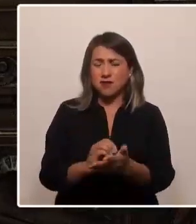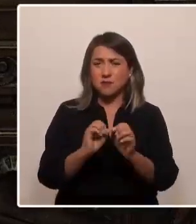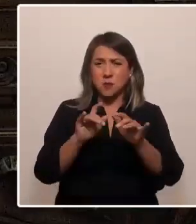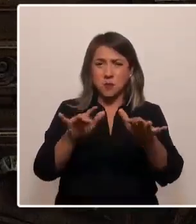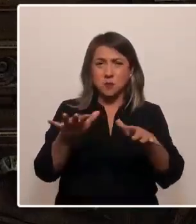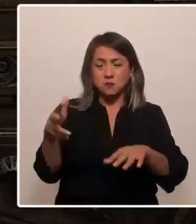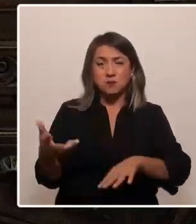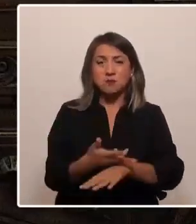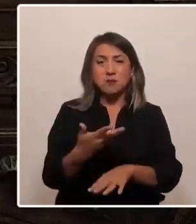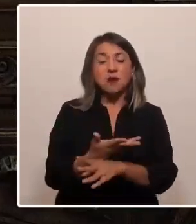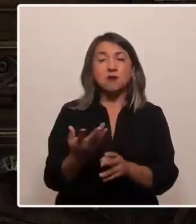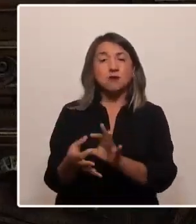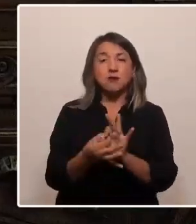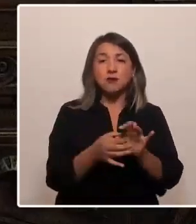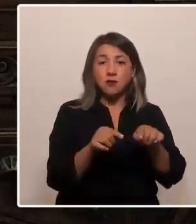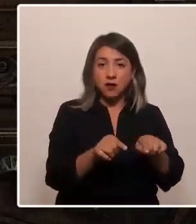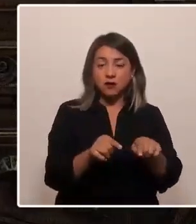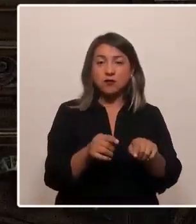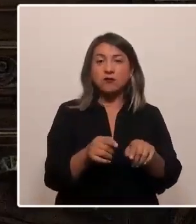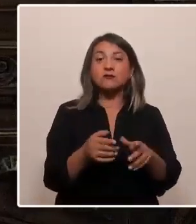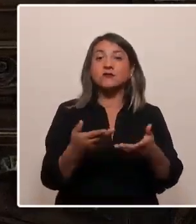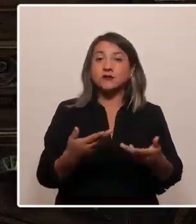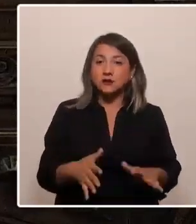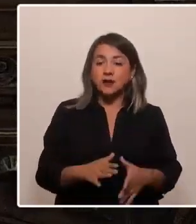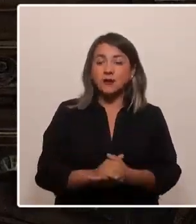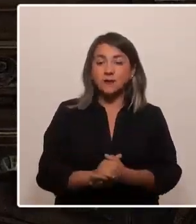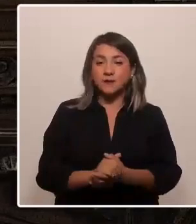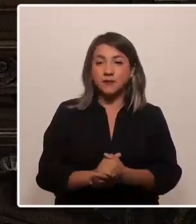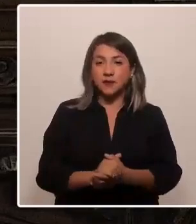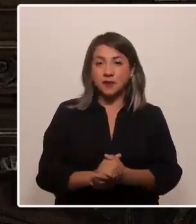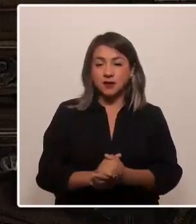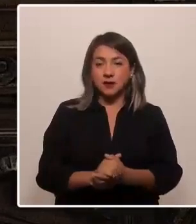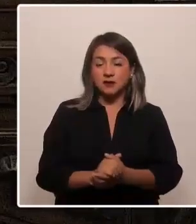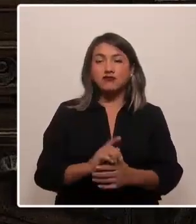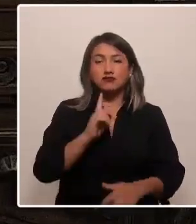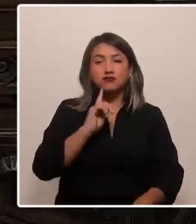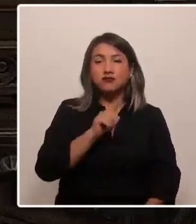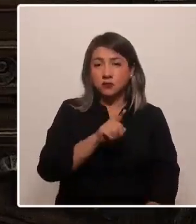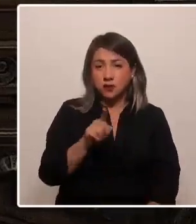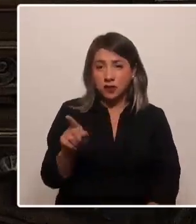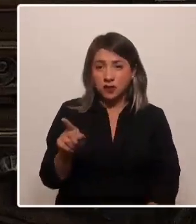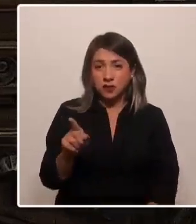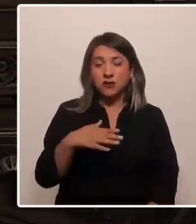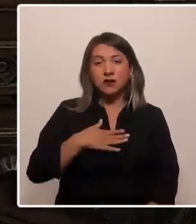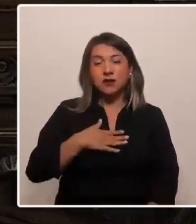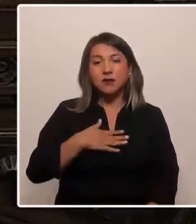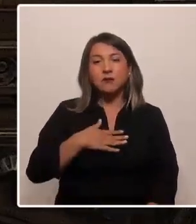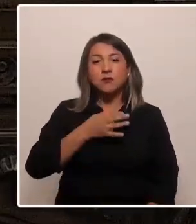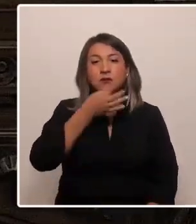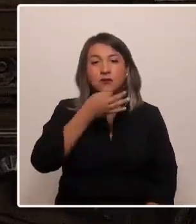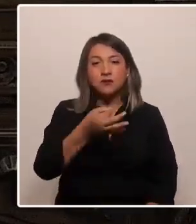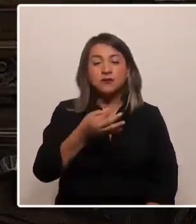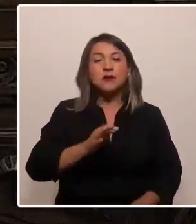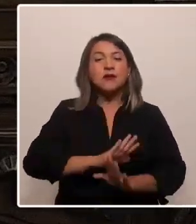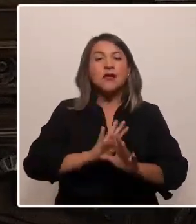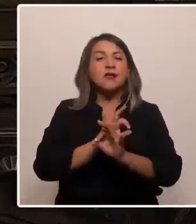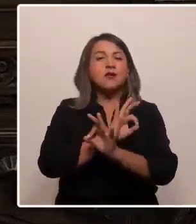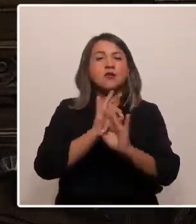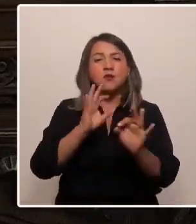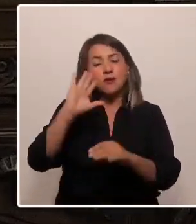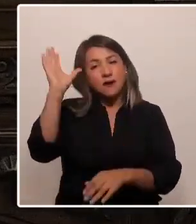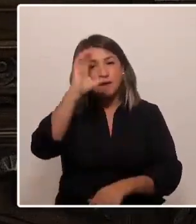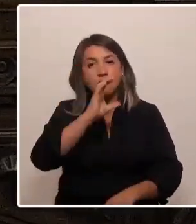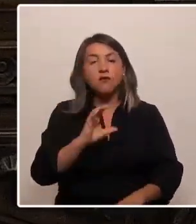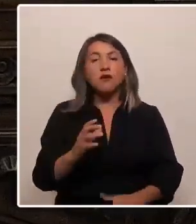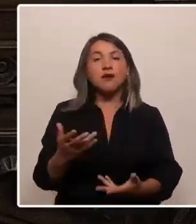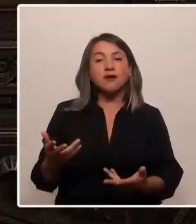esta razón y debido a quienes lo han mantenido, queremos recalcar que nadie nunca ha buscado la expropiación de